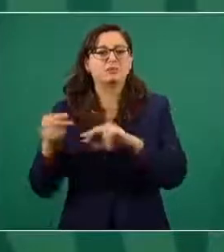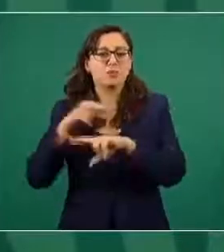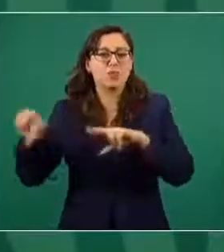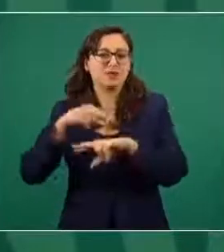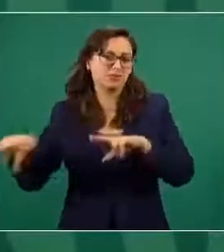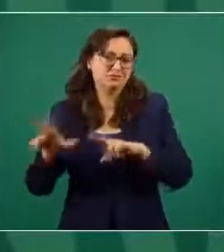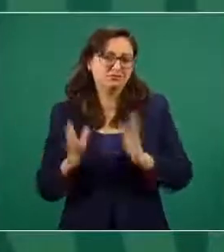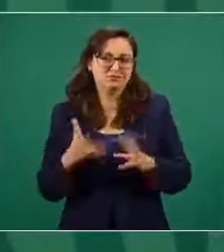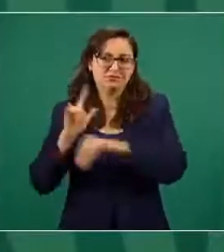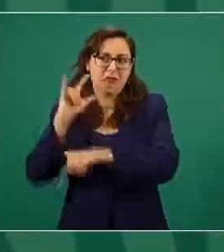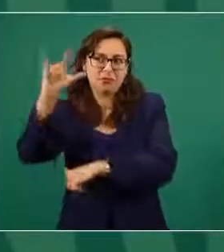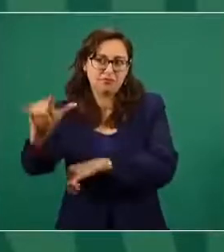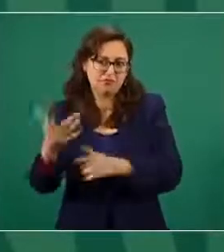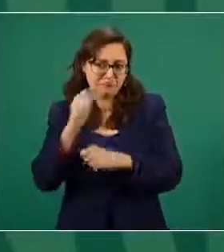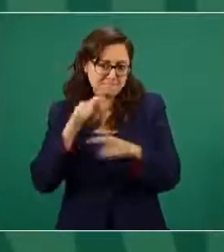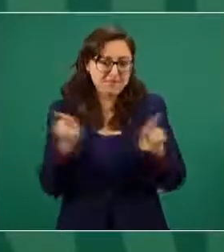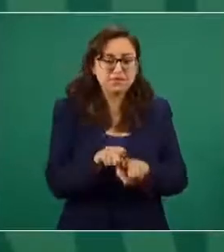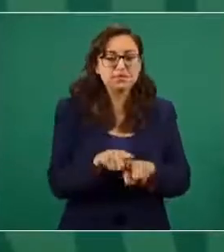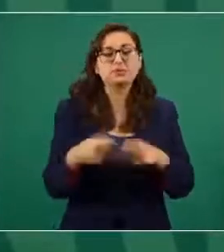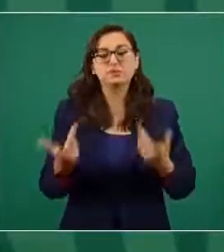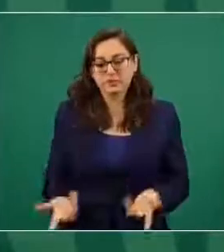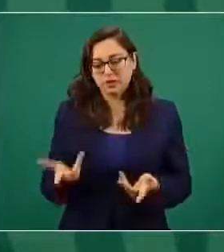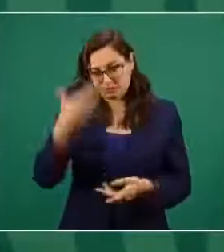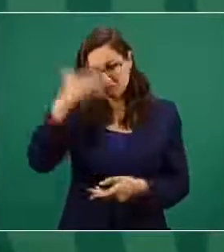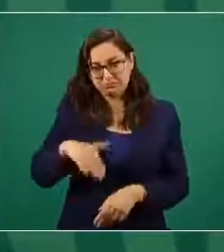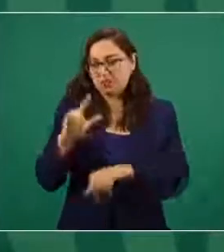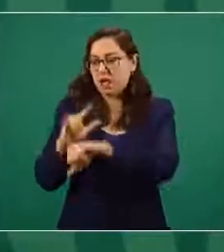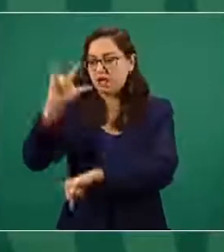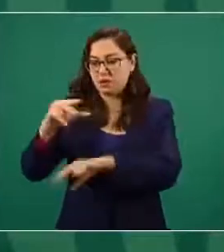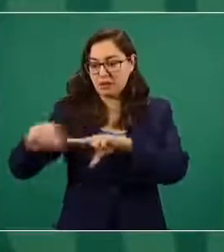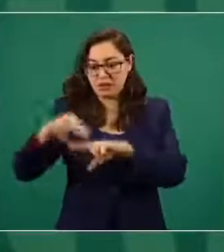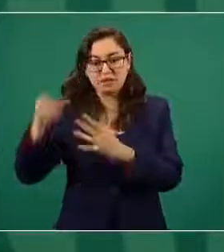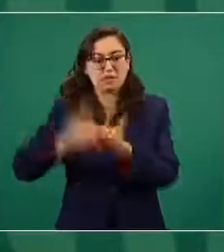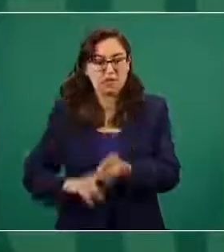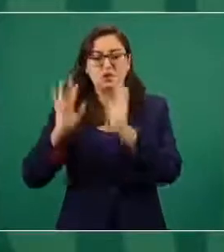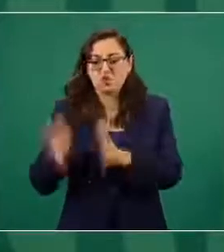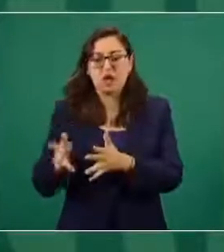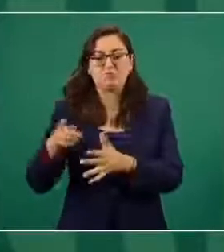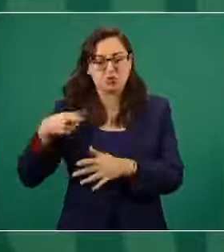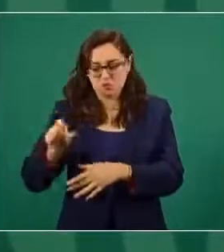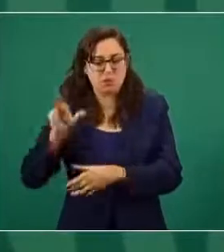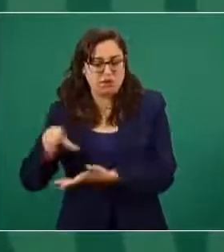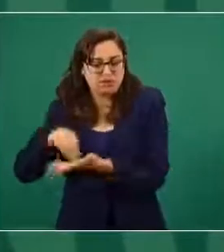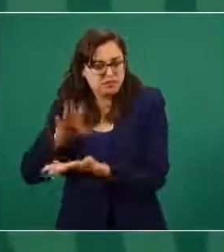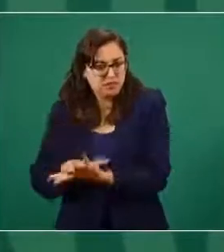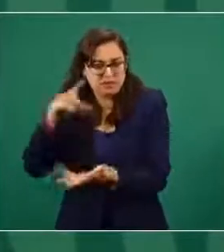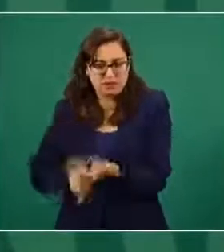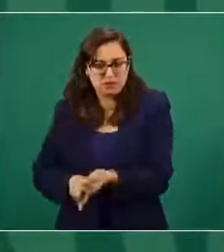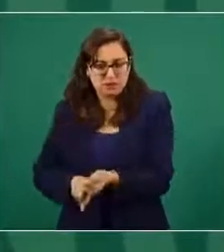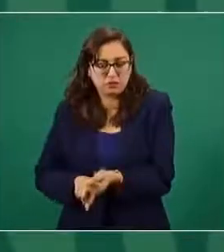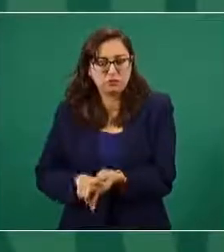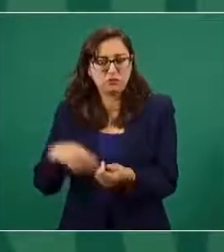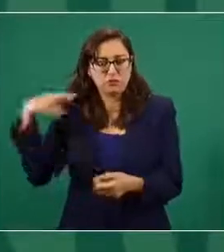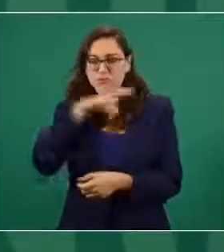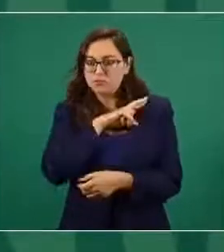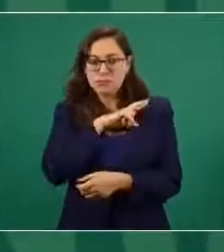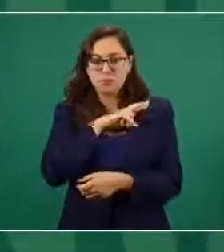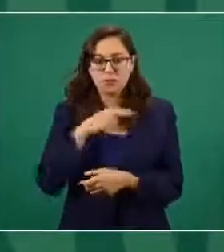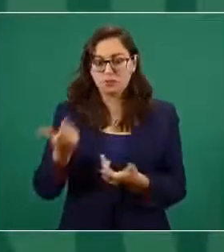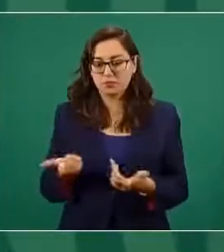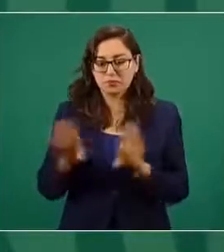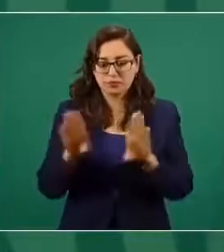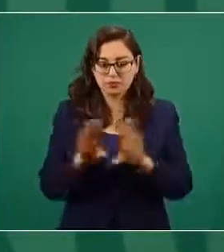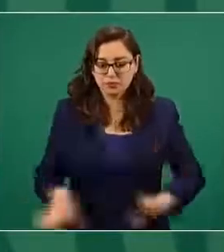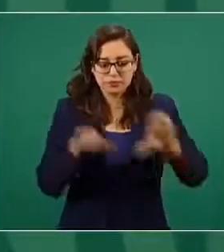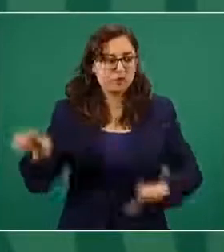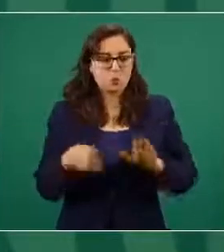ocurre ya en ese uso en los boletos de avión, en los pases de abordar, tiene un código QR. Un código QR permite identificar de manera rápida, mediante el lector óptico